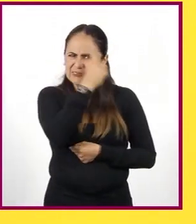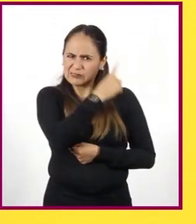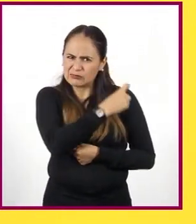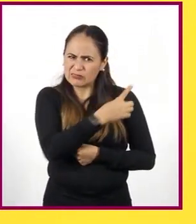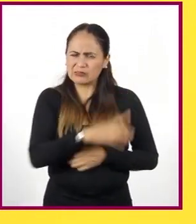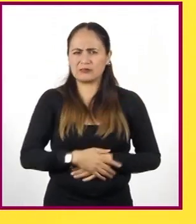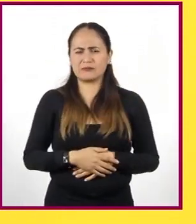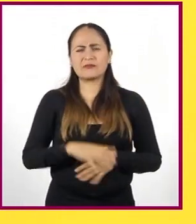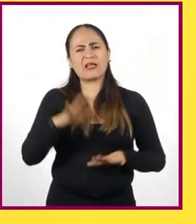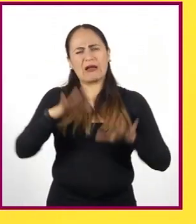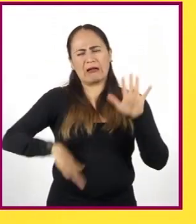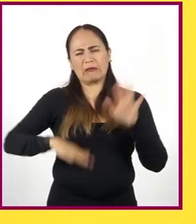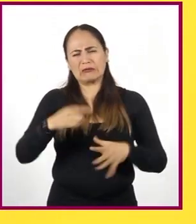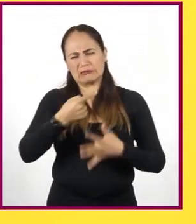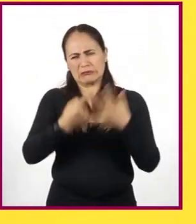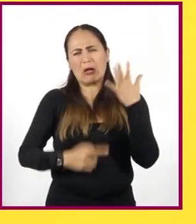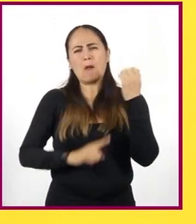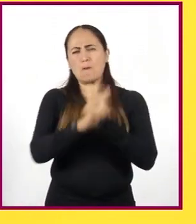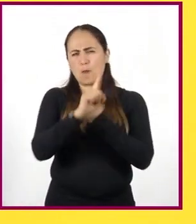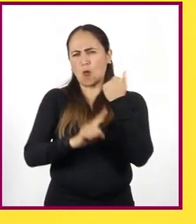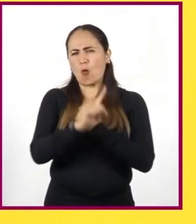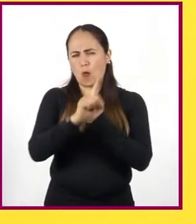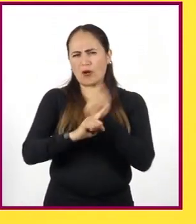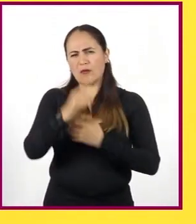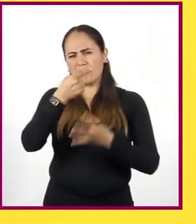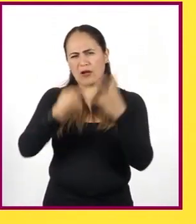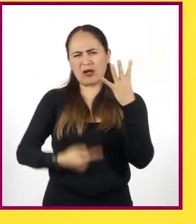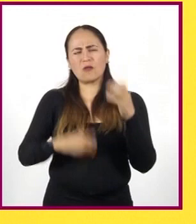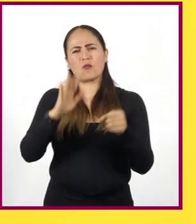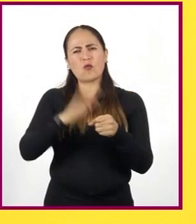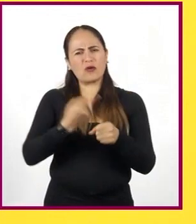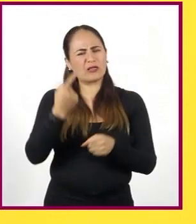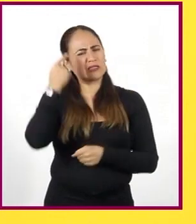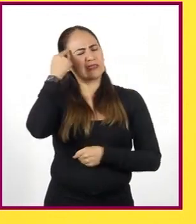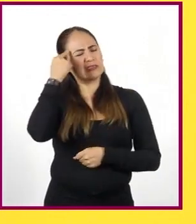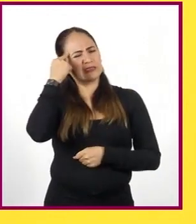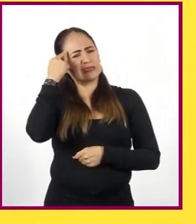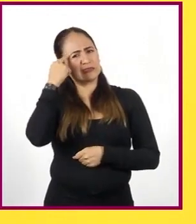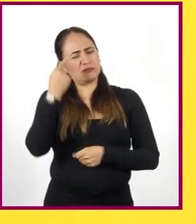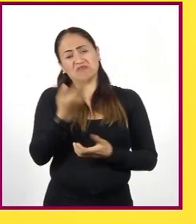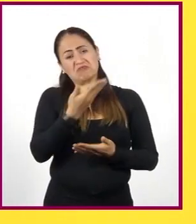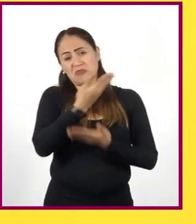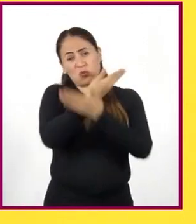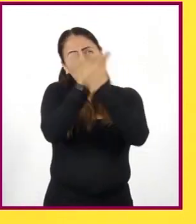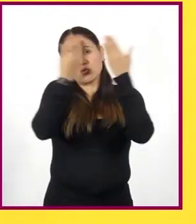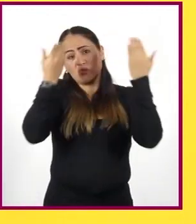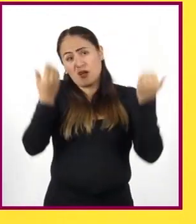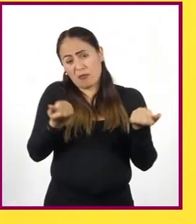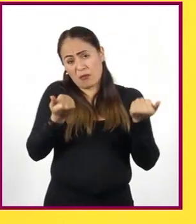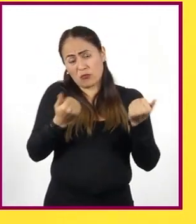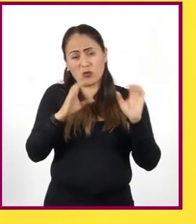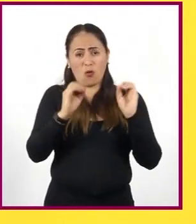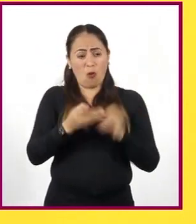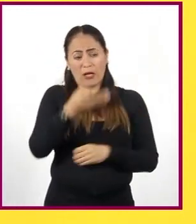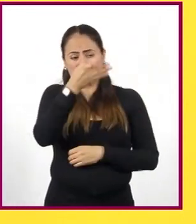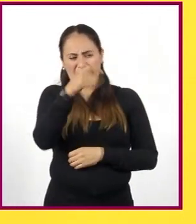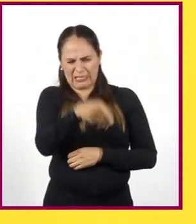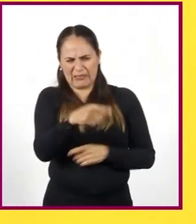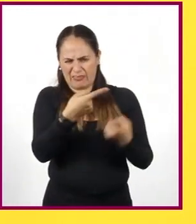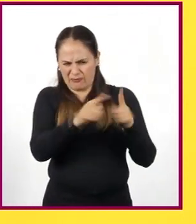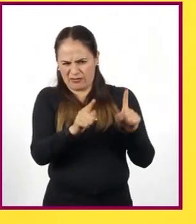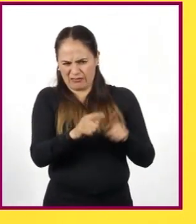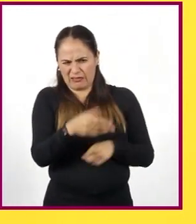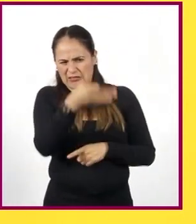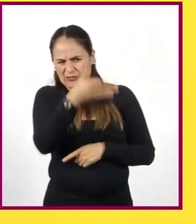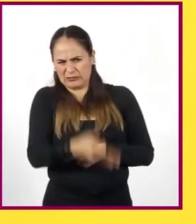que se derivan de ello a menudo parten de los prejuicios que nacen del desconocimiento, de la no aceptación a lo diferente